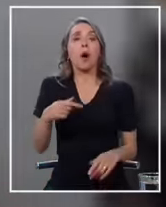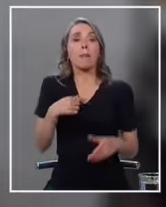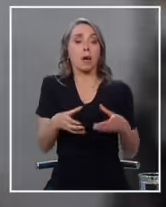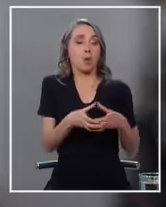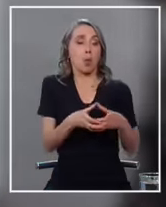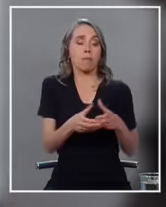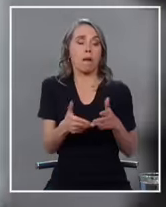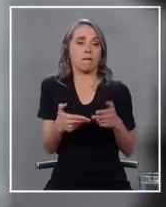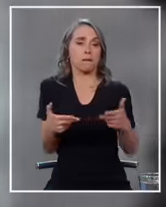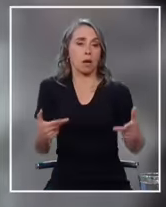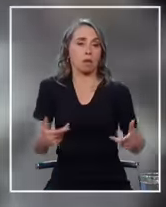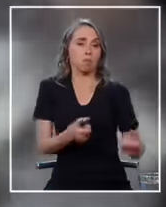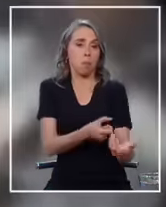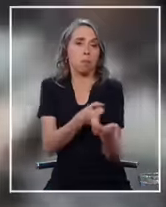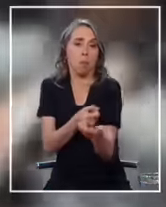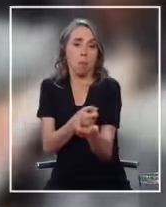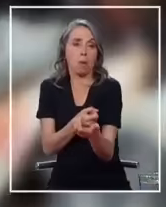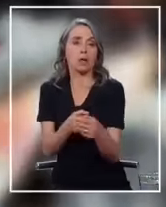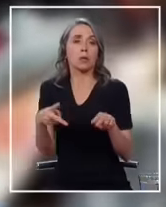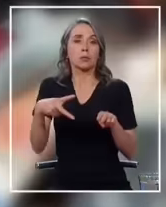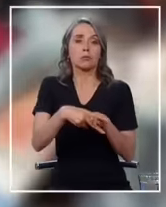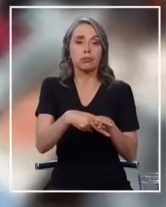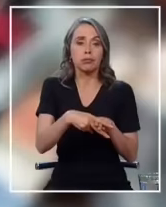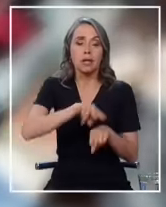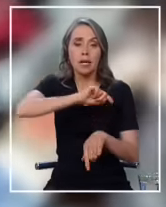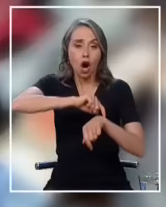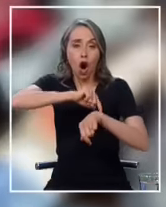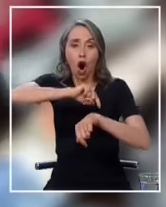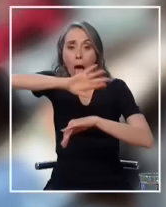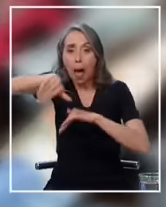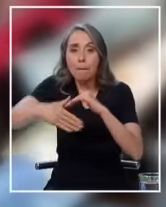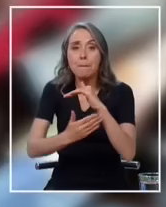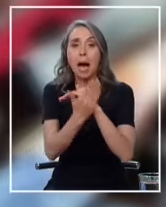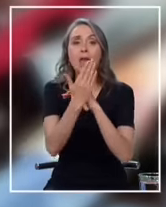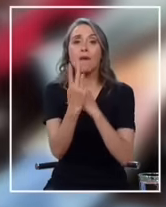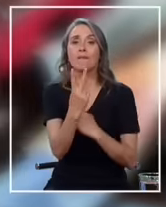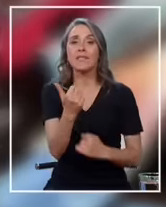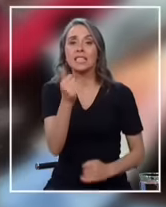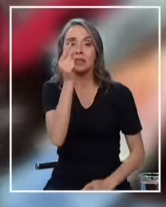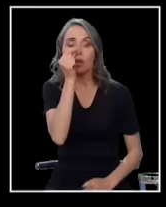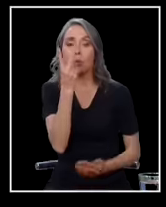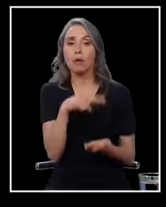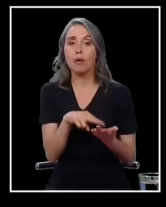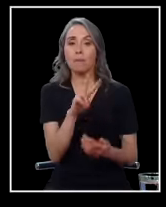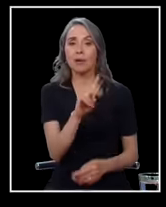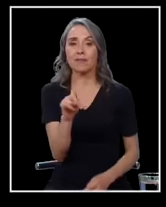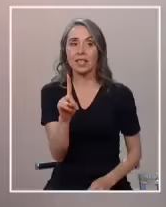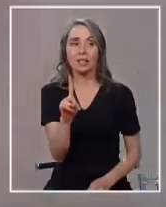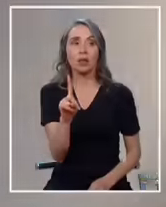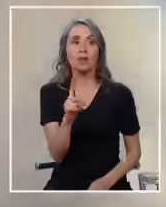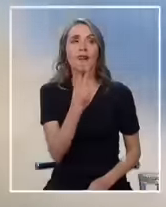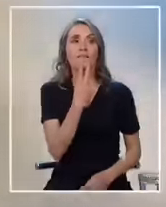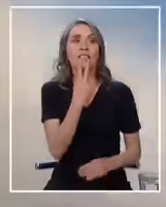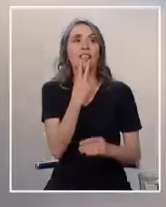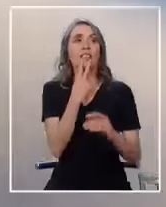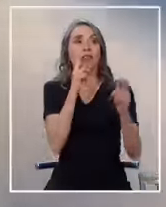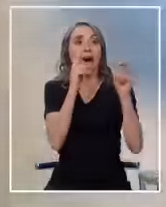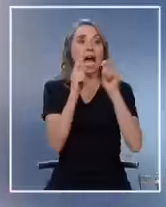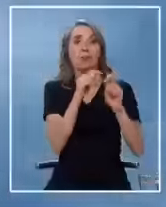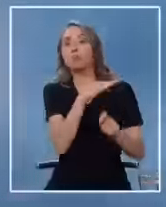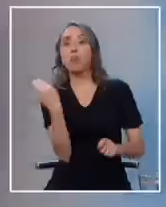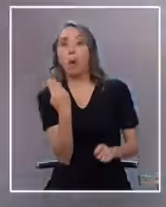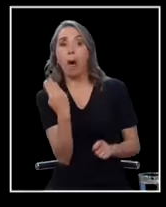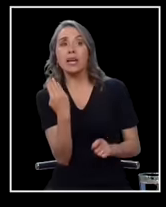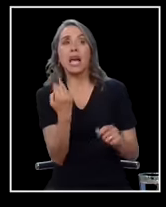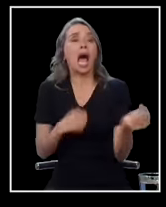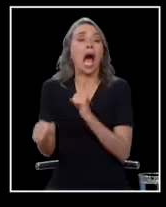banda. Todo eso se ve interrumpido cuando ya entrada la madrugada del 26 de octubre de 2021, su vida está en riesgo desatando